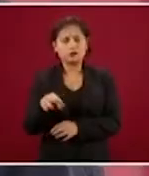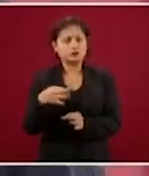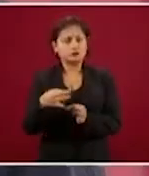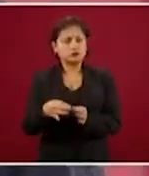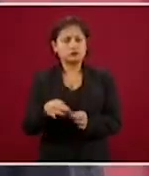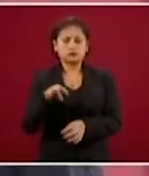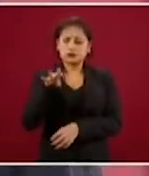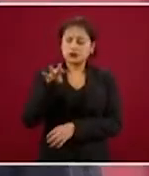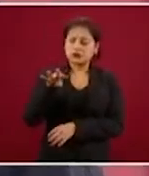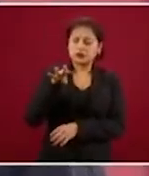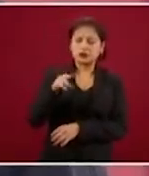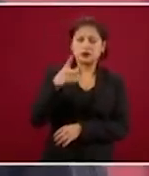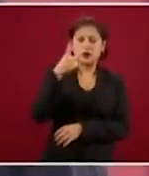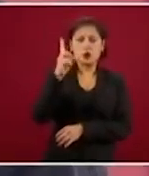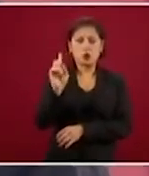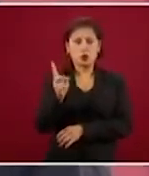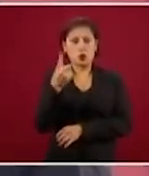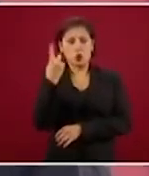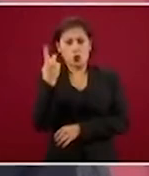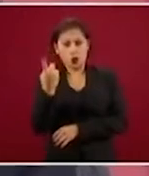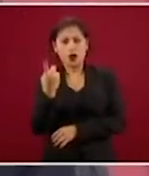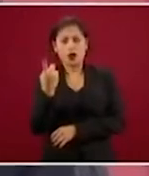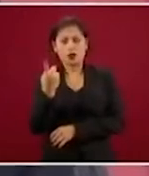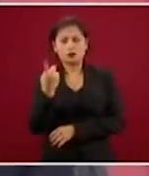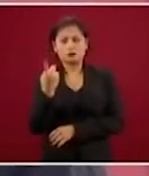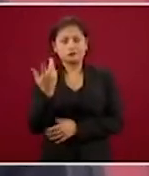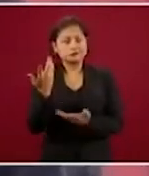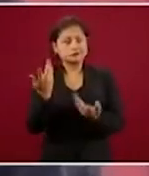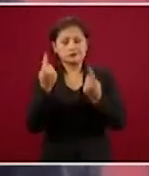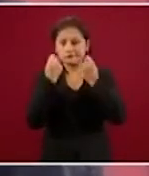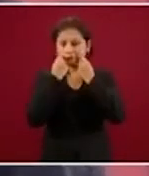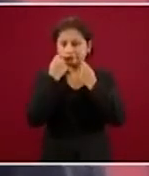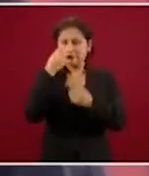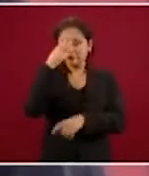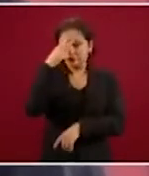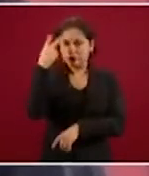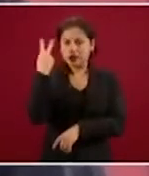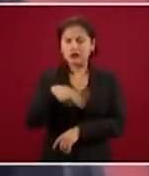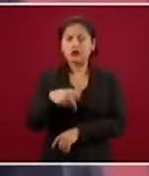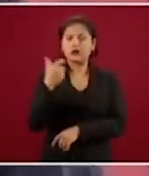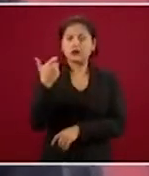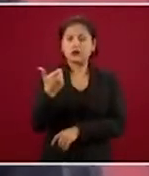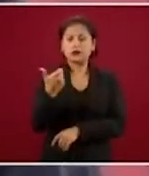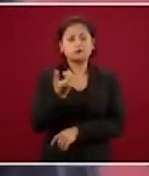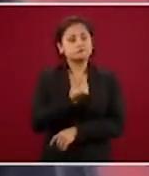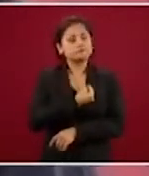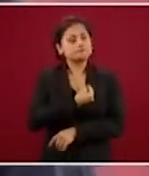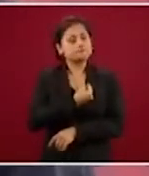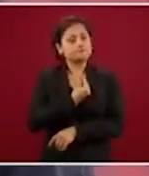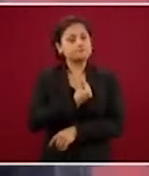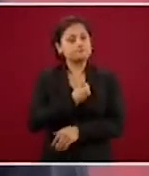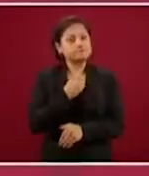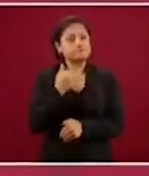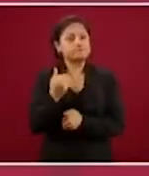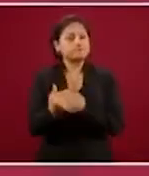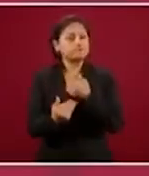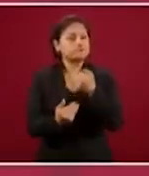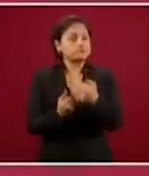está resistiendo todo bien, no tenemos